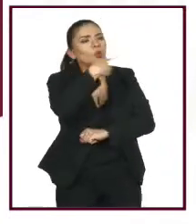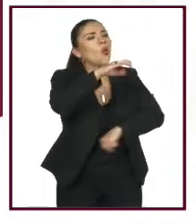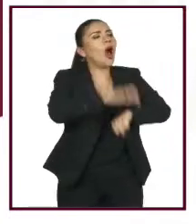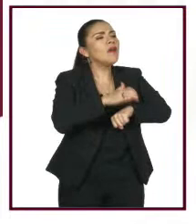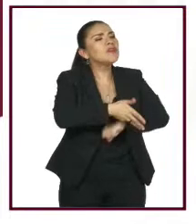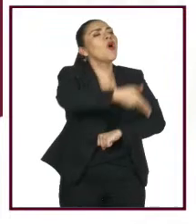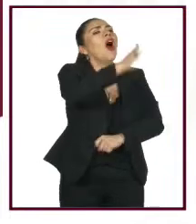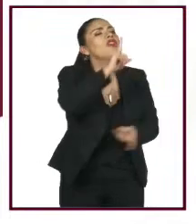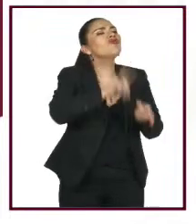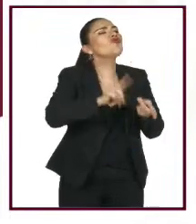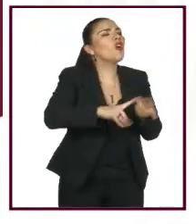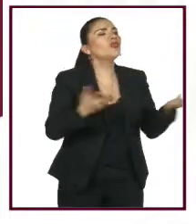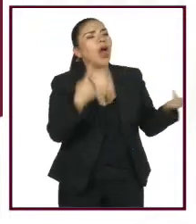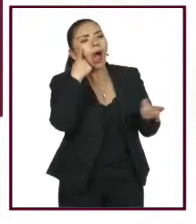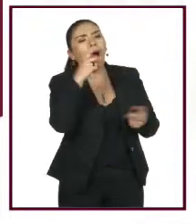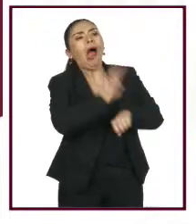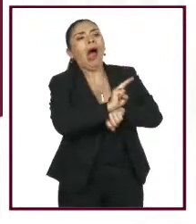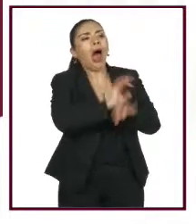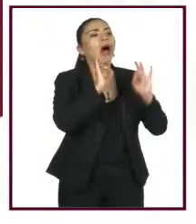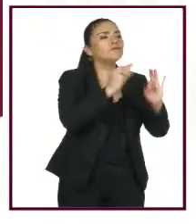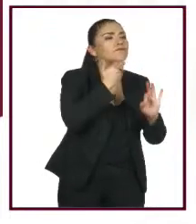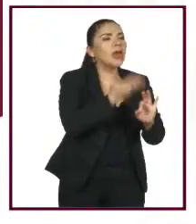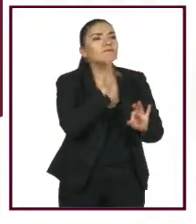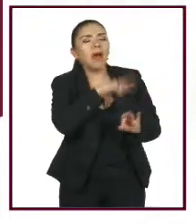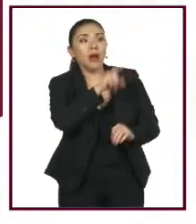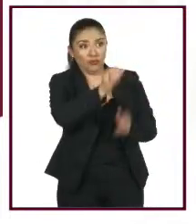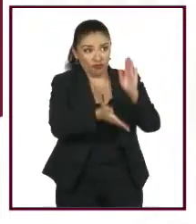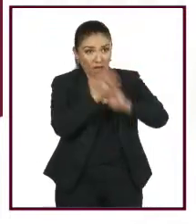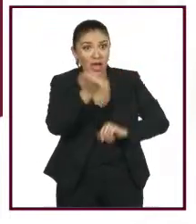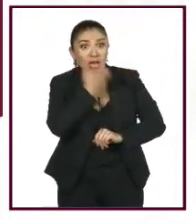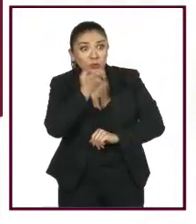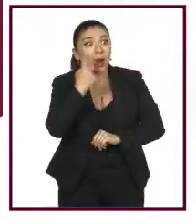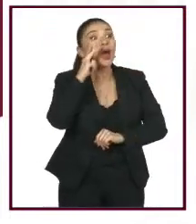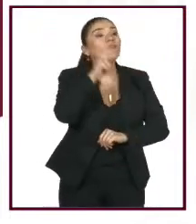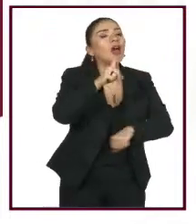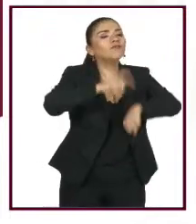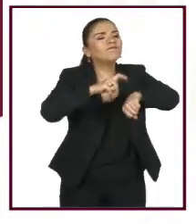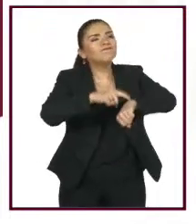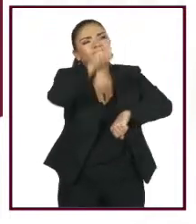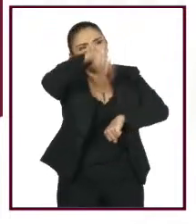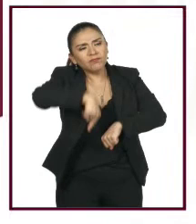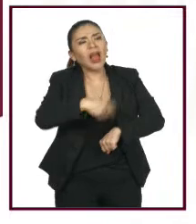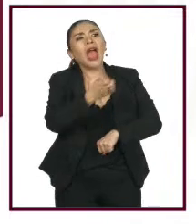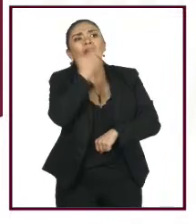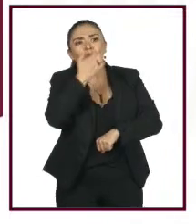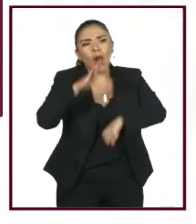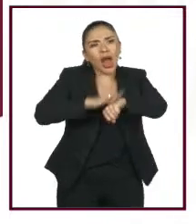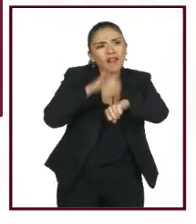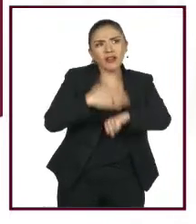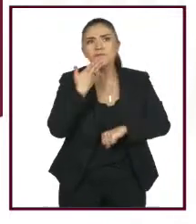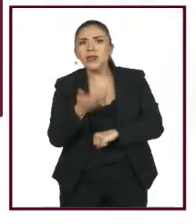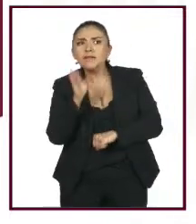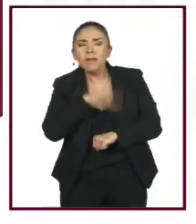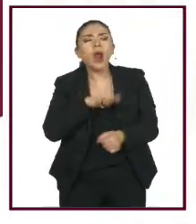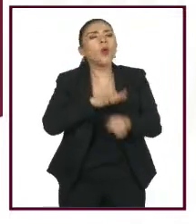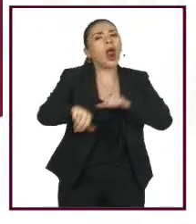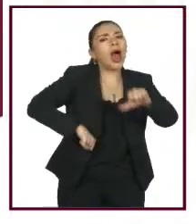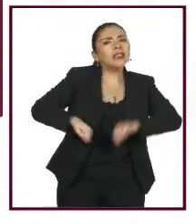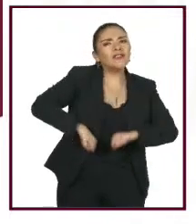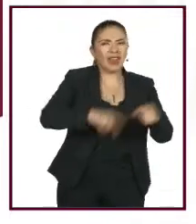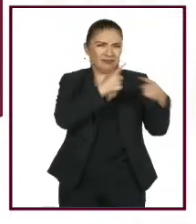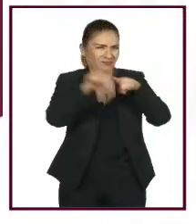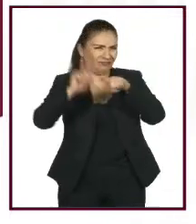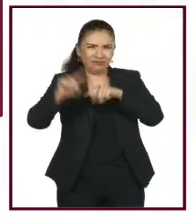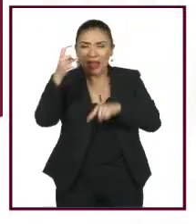sus amigos, que sepan si asisten a la escuela, cómo van en la escuela, ¿no? También las actividades que realizan en